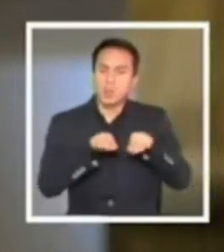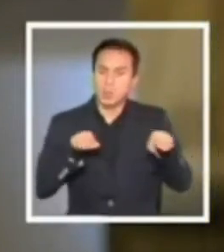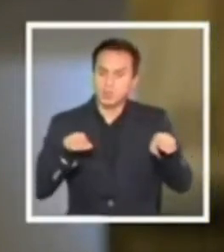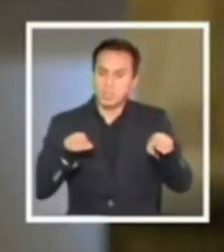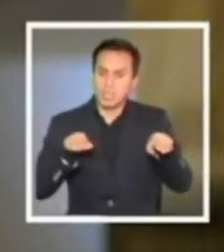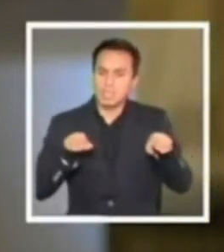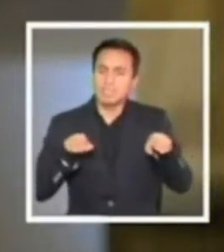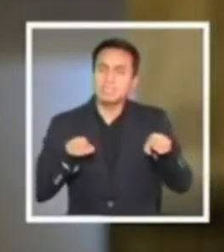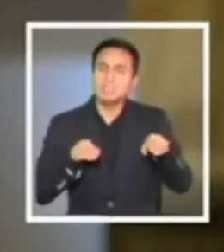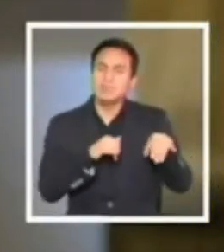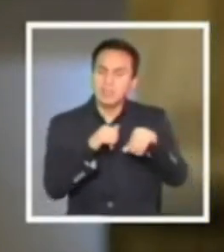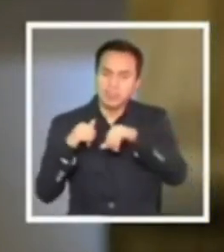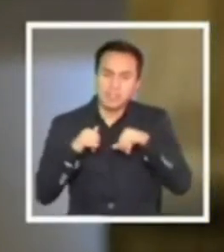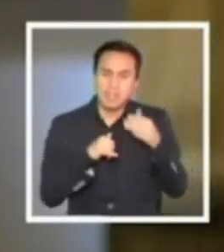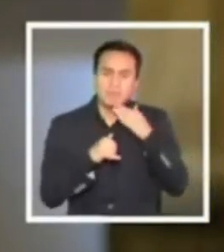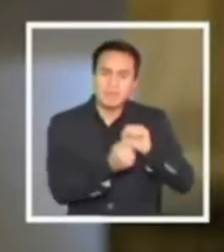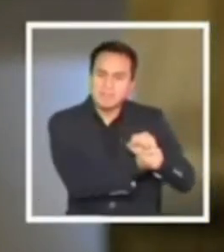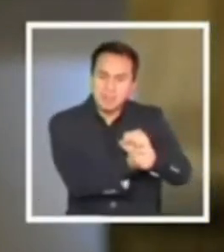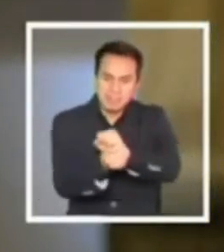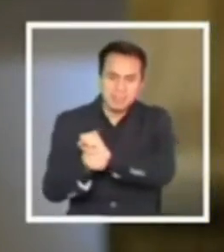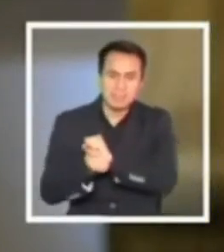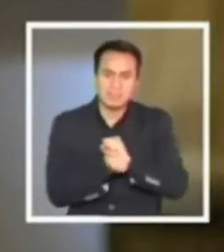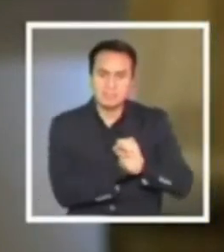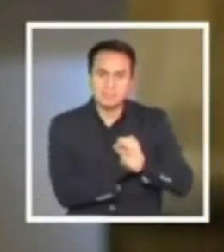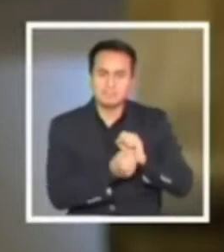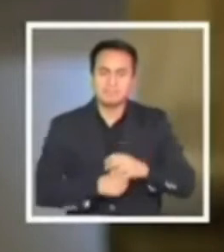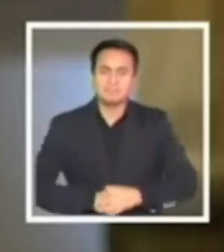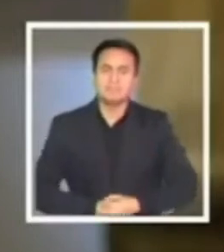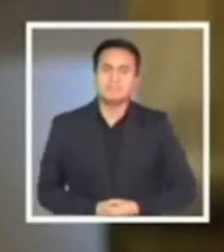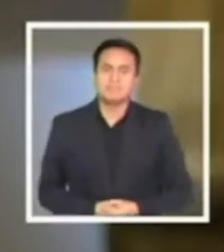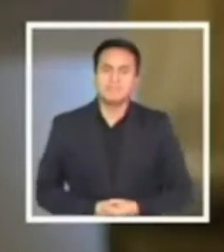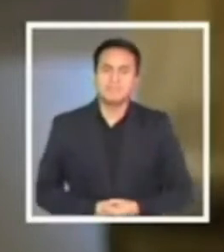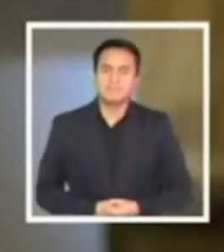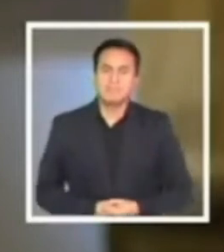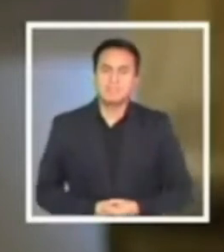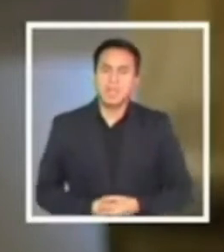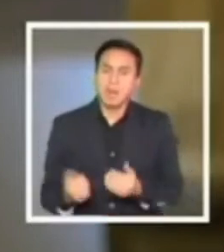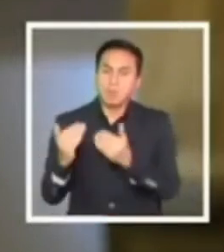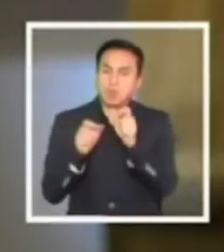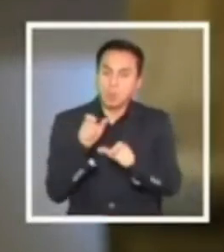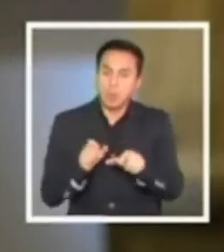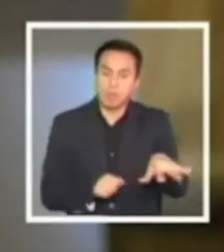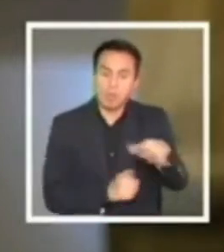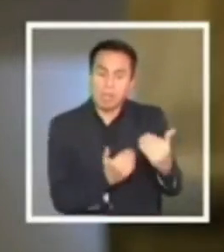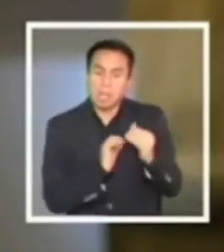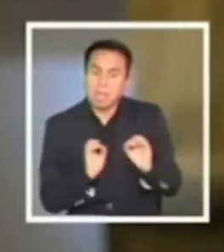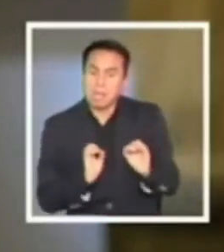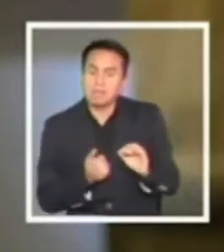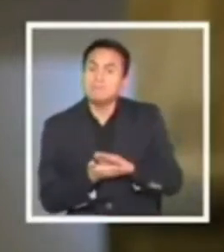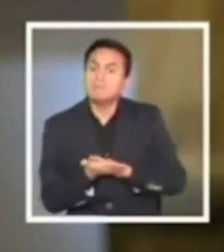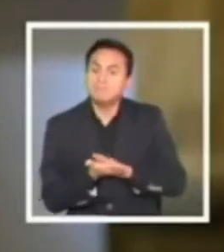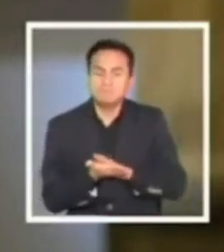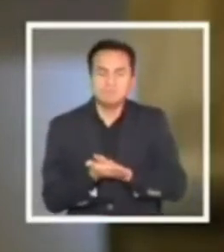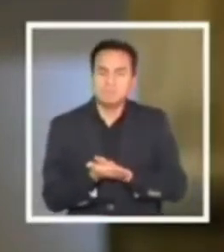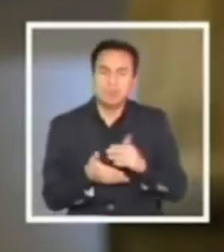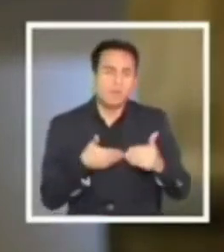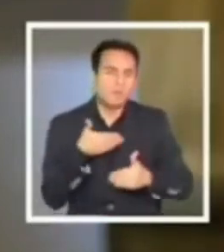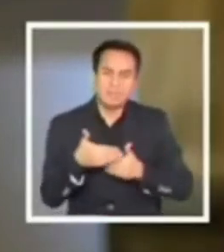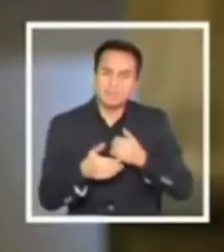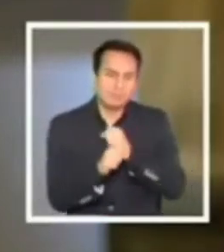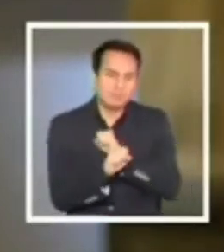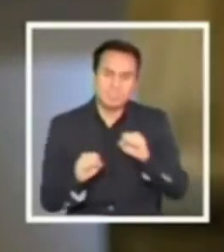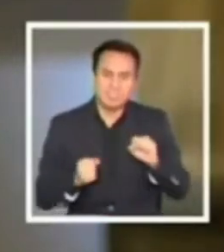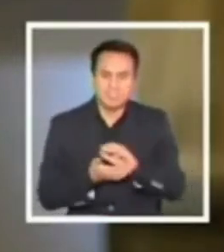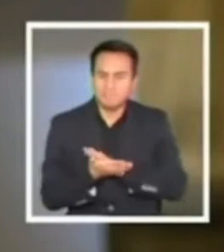justa, igualitaria y fraterna. Sin el apoyo del pueblo no habríamos podido